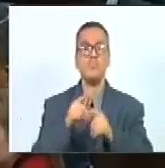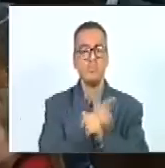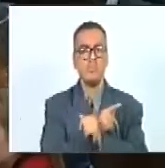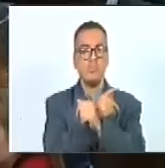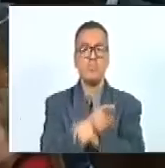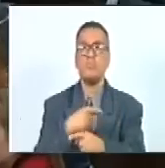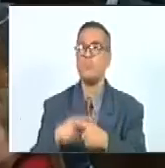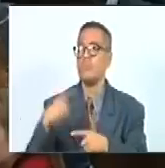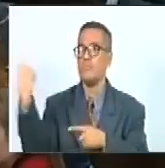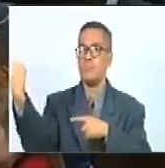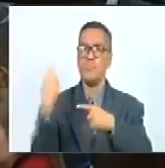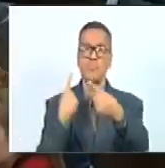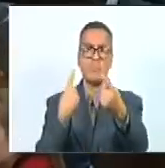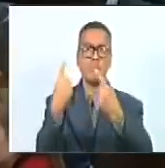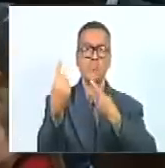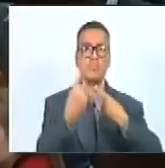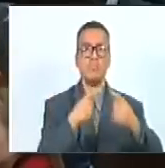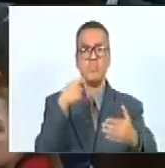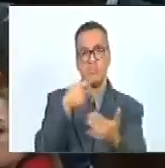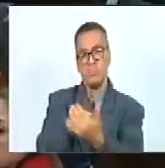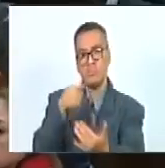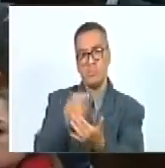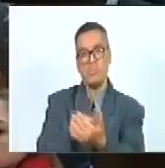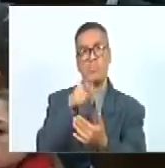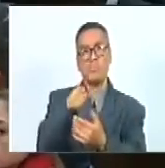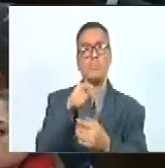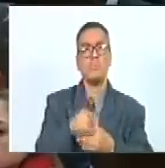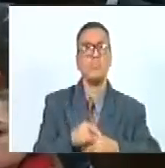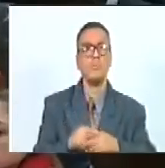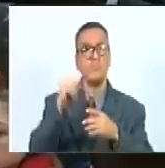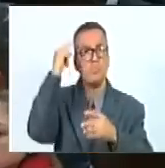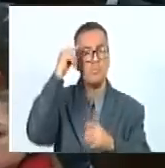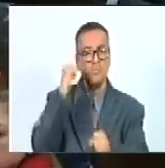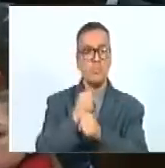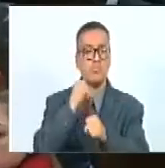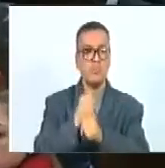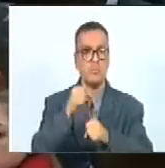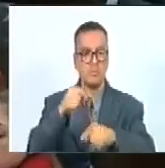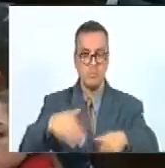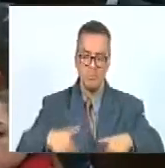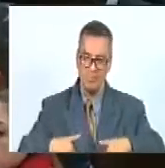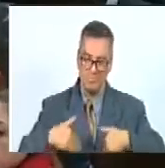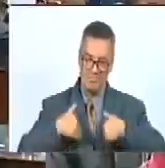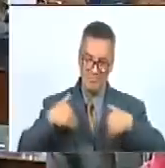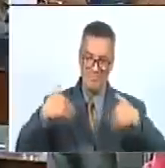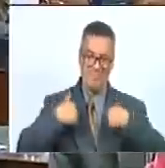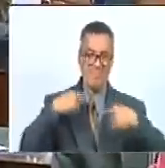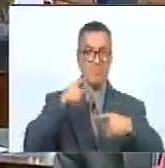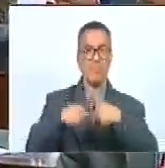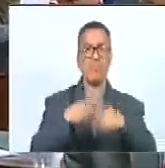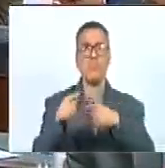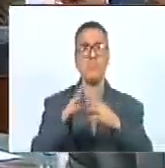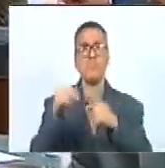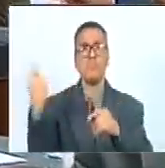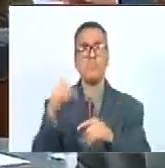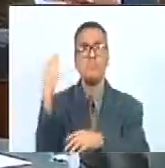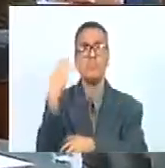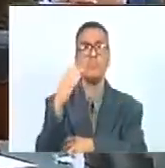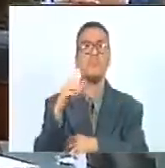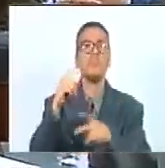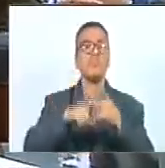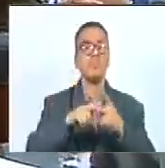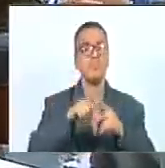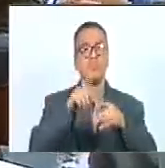del interior del país pagando su pasaje y sacrificando un día de trabajo para hacer su cola y votar. Y otros que vivimos aquí en Caracas, que estuvimos